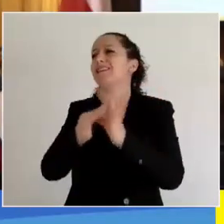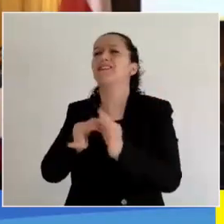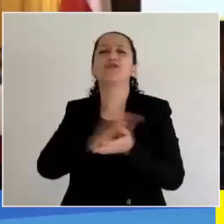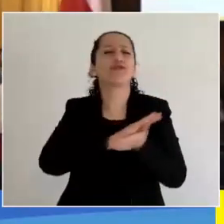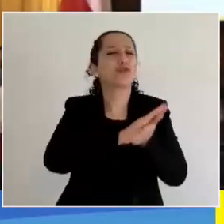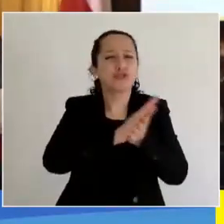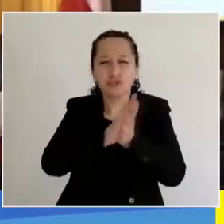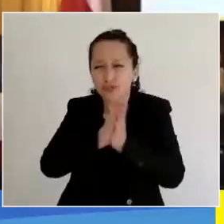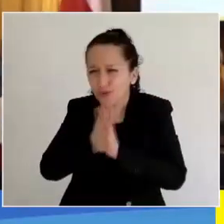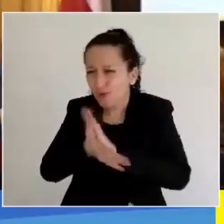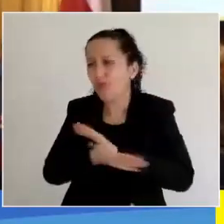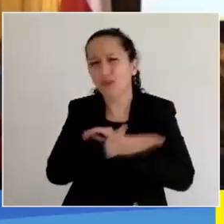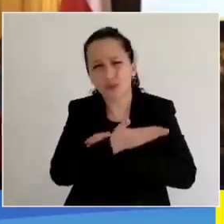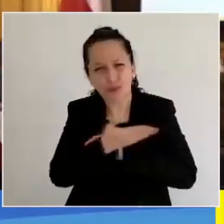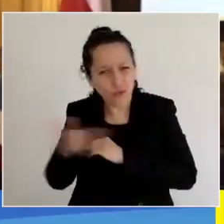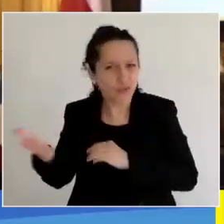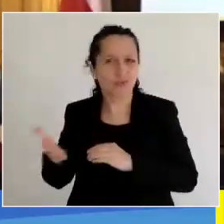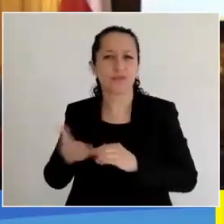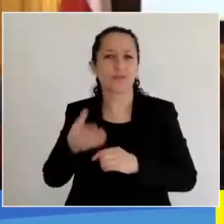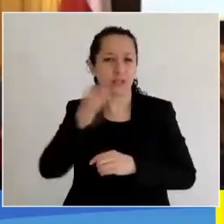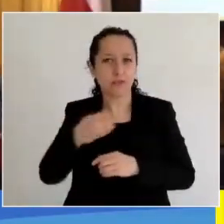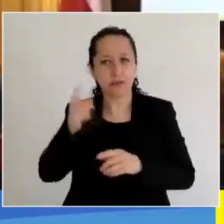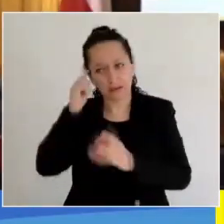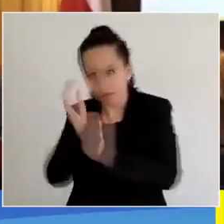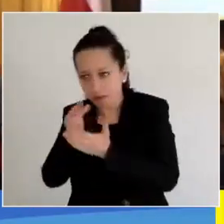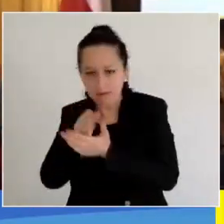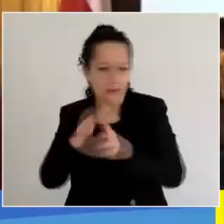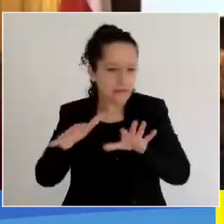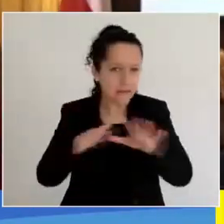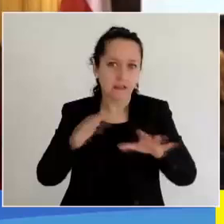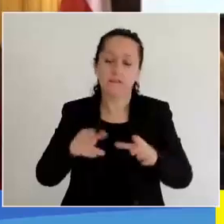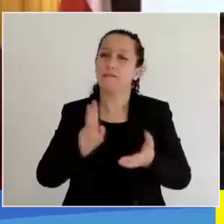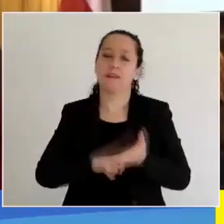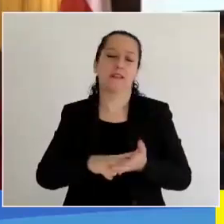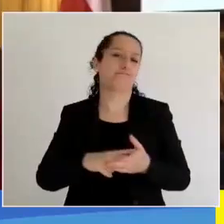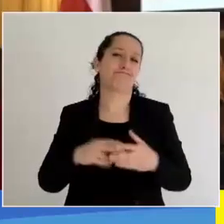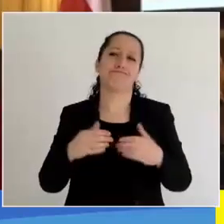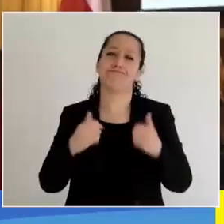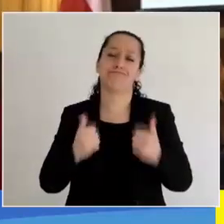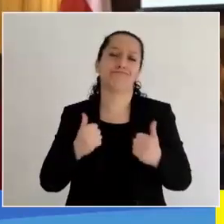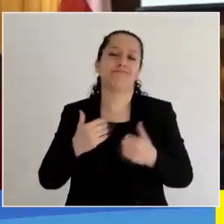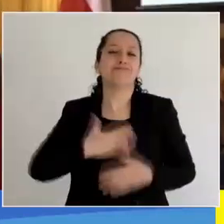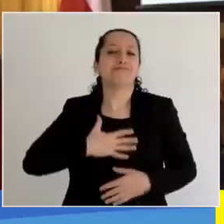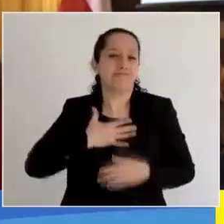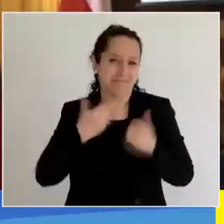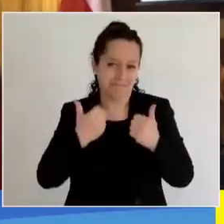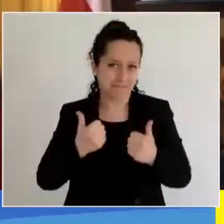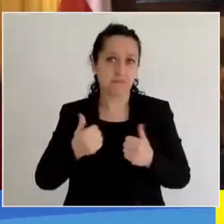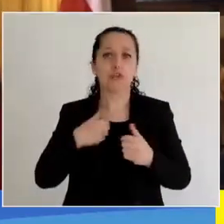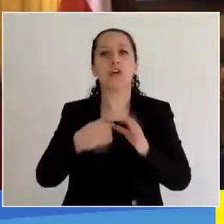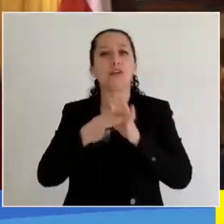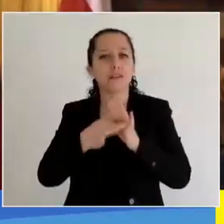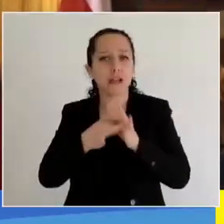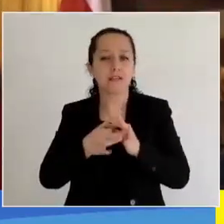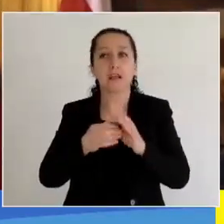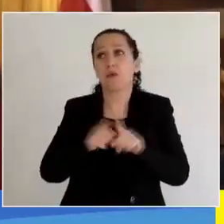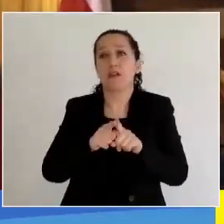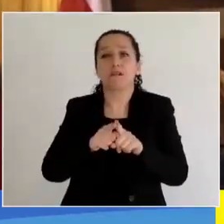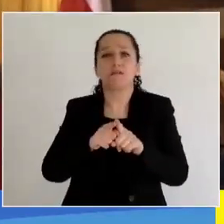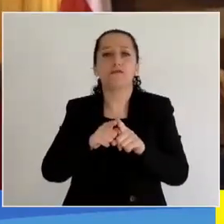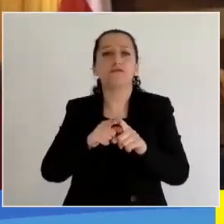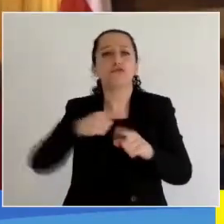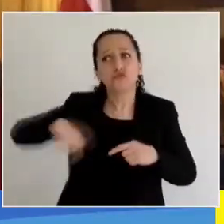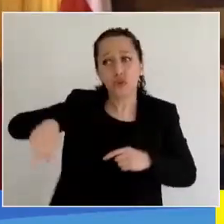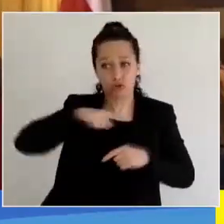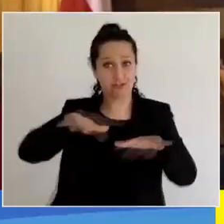los que hicieron posible esto, a todos, porque fue muy satisfactorio y lo quiero dar agradecimiento en el nombre